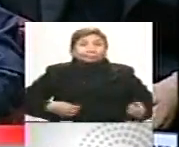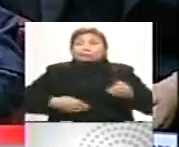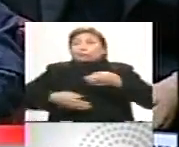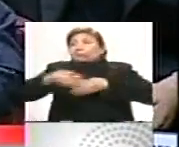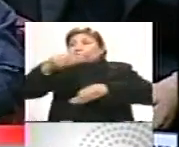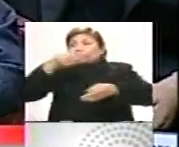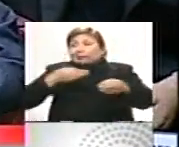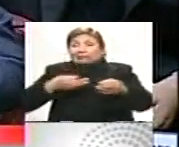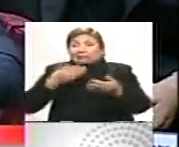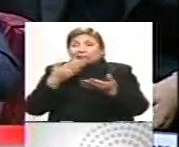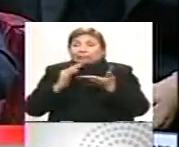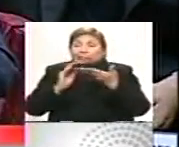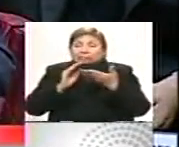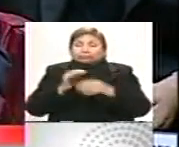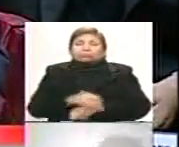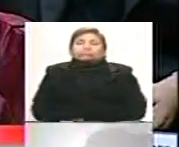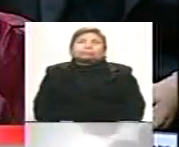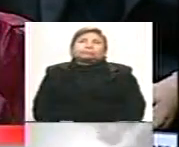sobre algunos argumentos.